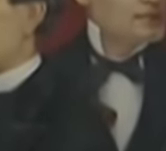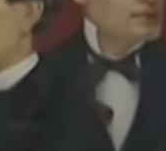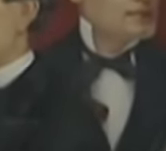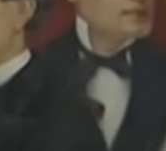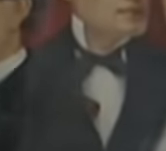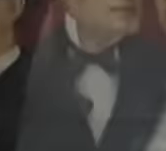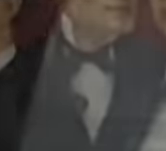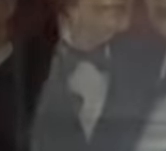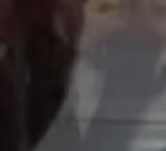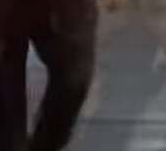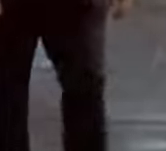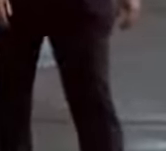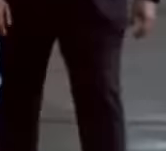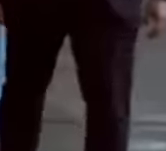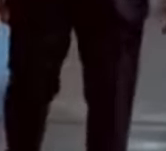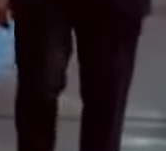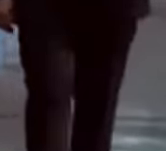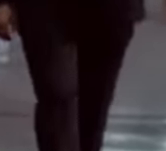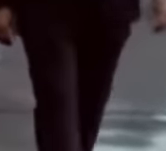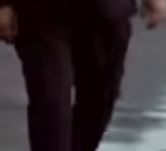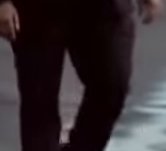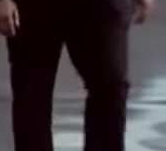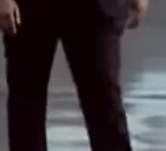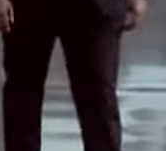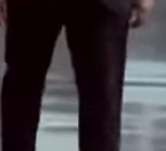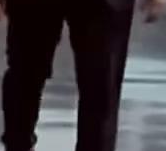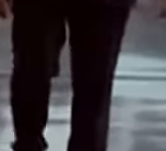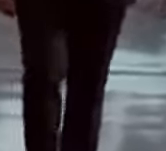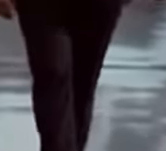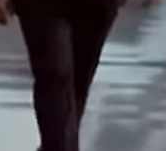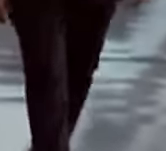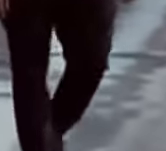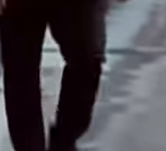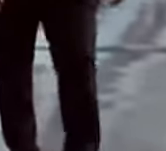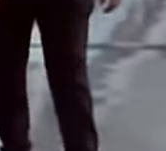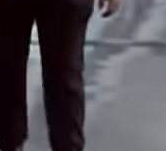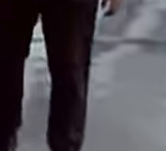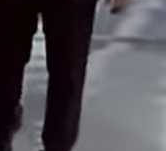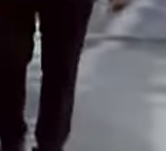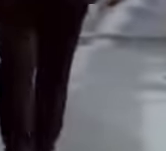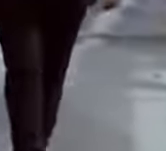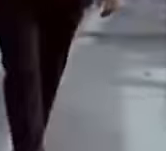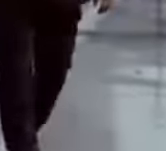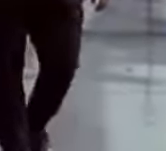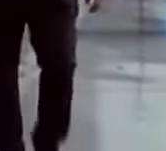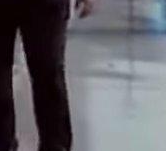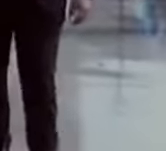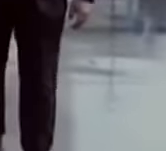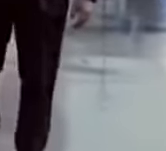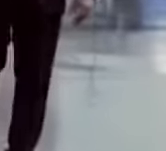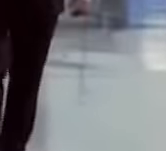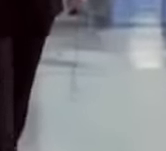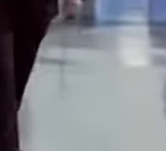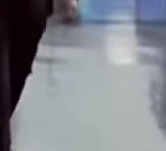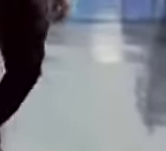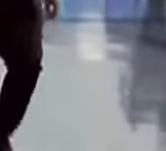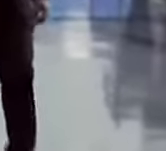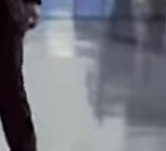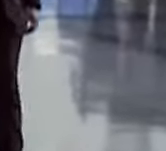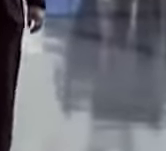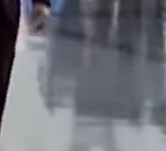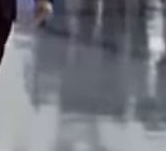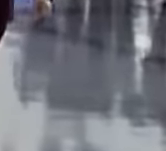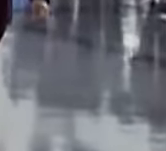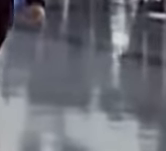indicaba que pedirá al Tribunal Supremo de Justicia la publicación de las audiencias que han sido realizadas para que el pueblo venezolano las conozca.